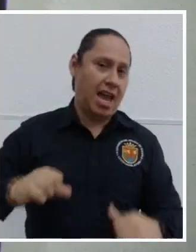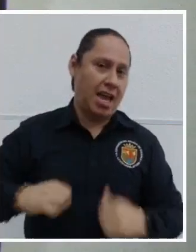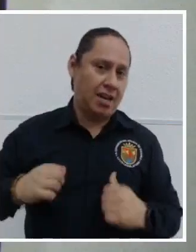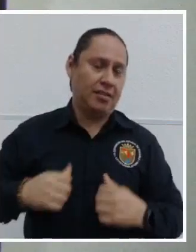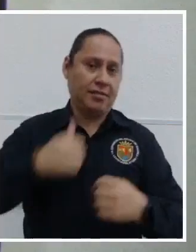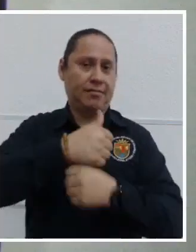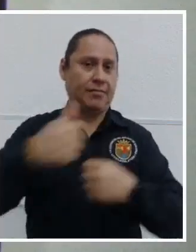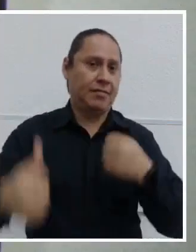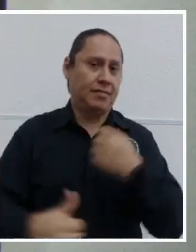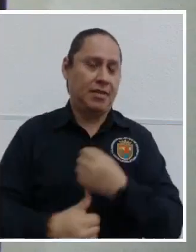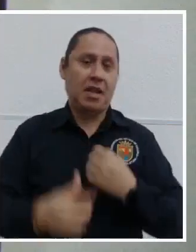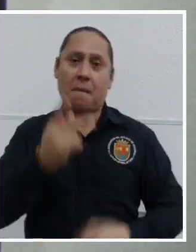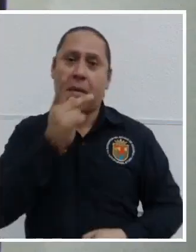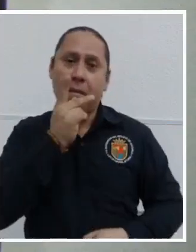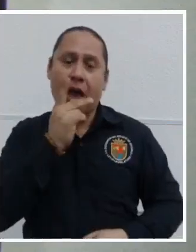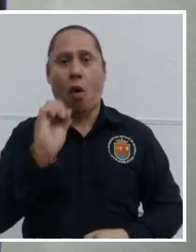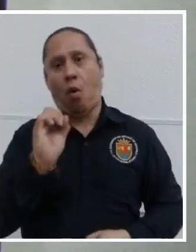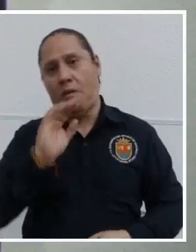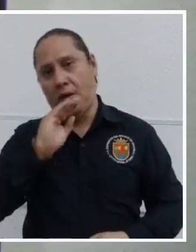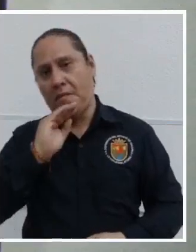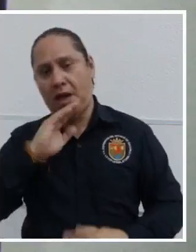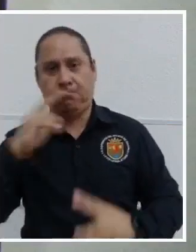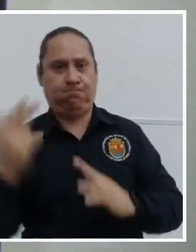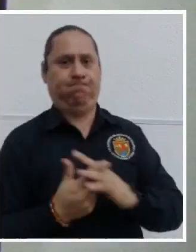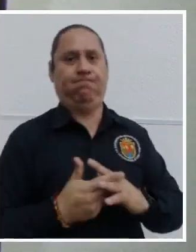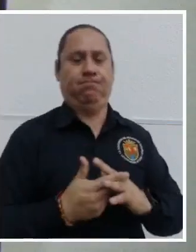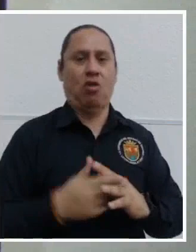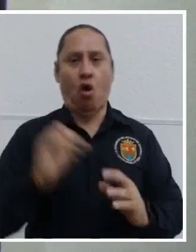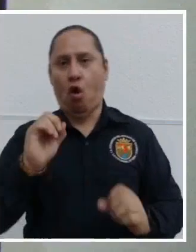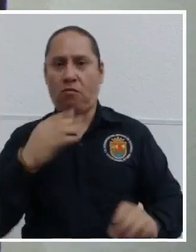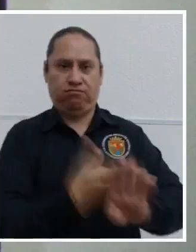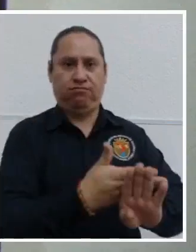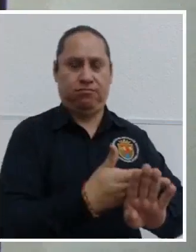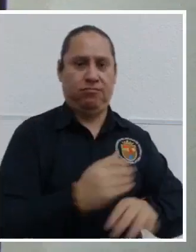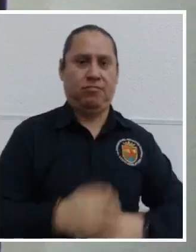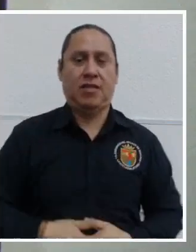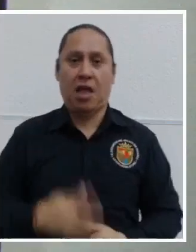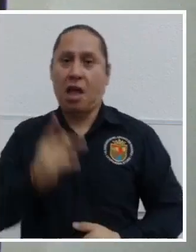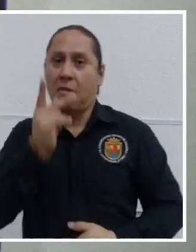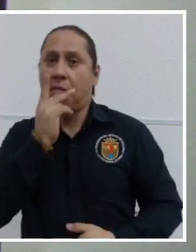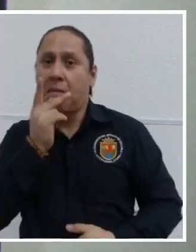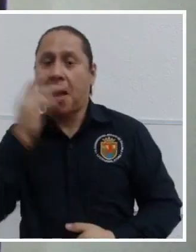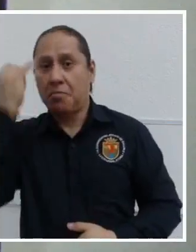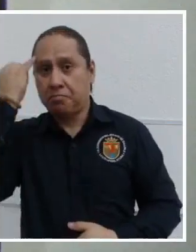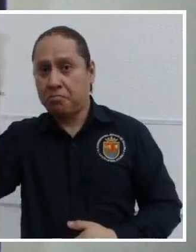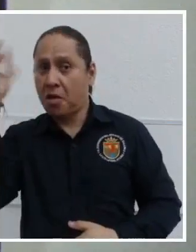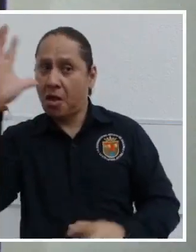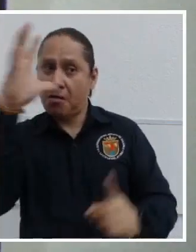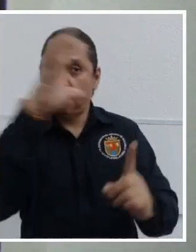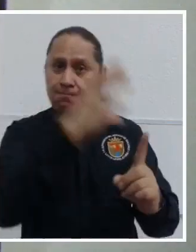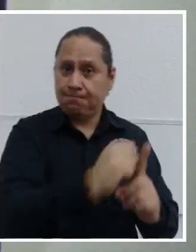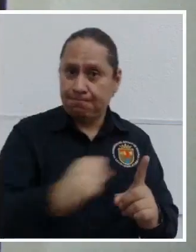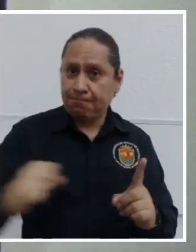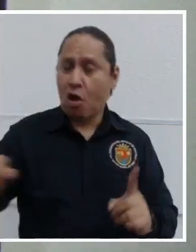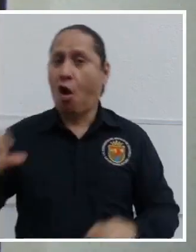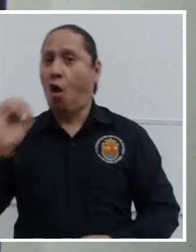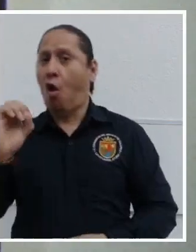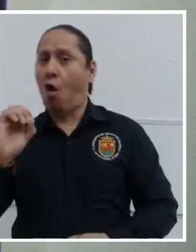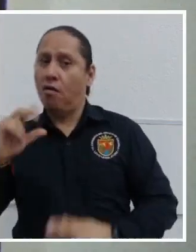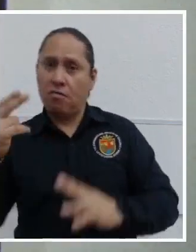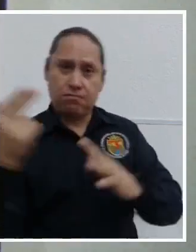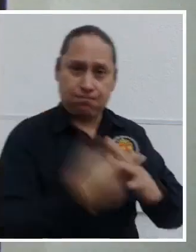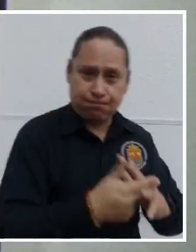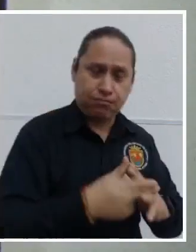de padres feminicidas. Cuando el padre de los menores es capaz de privar de la vida a la progenitora de